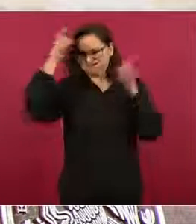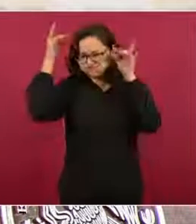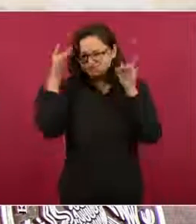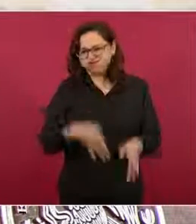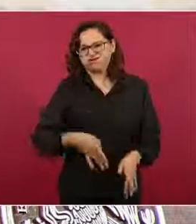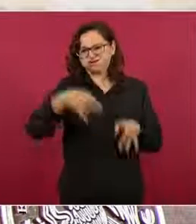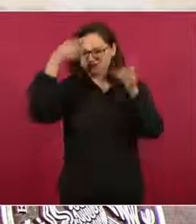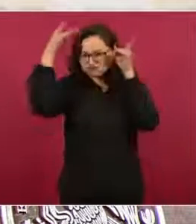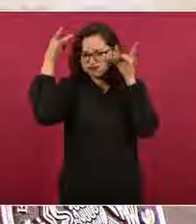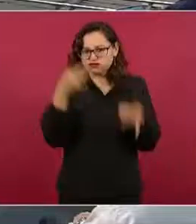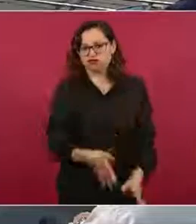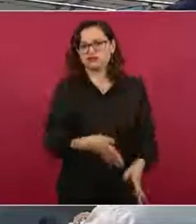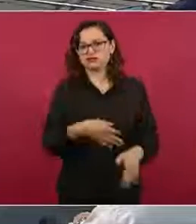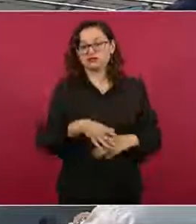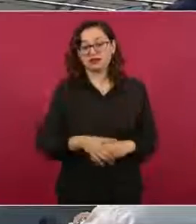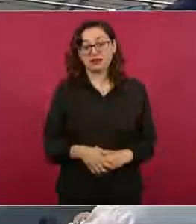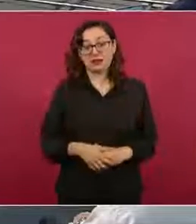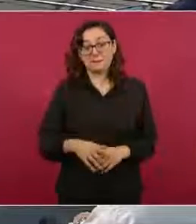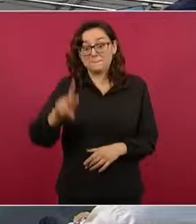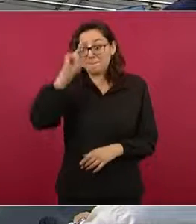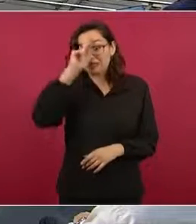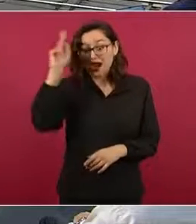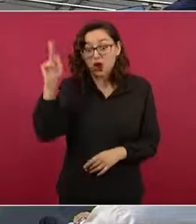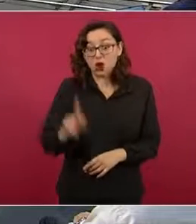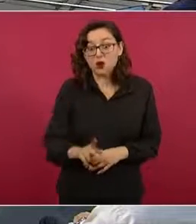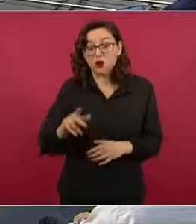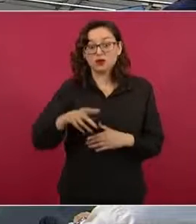Un día vamos aquí a conocer, y sería bueno,